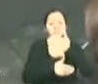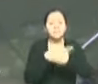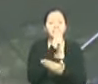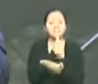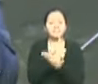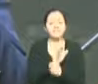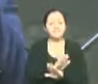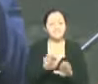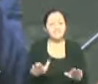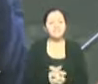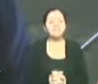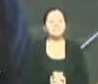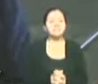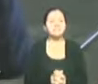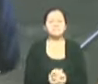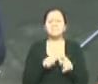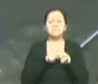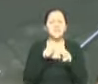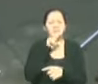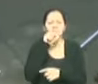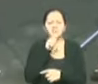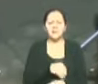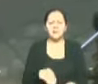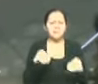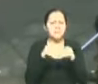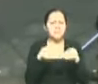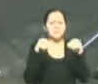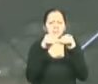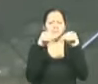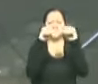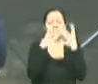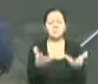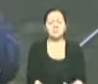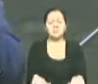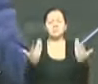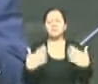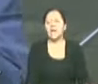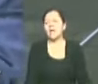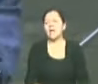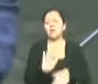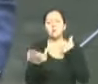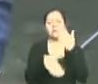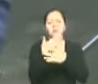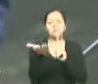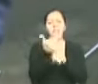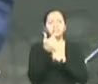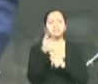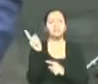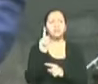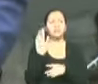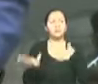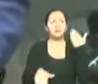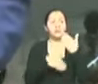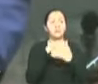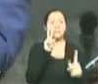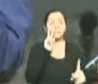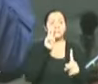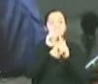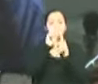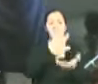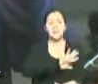realidad. Pero todavía falta mucho. Ese gran desafío de todo